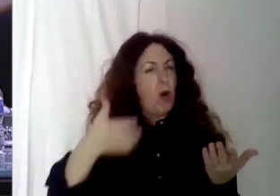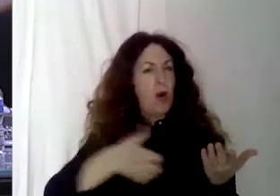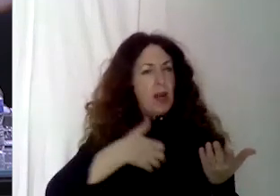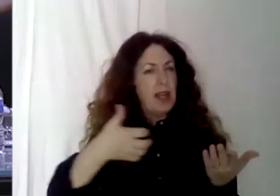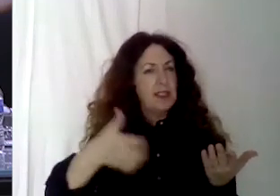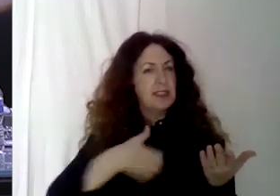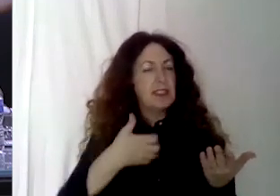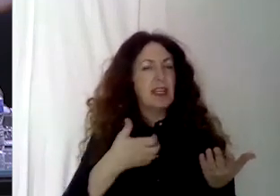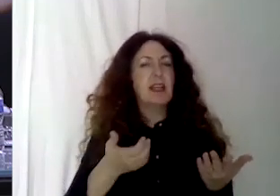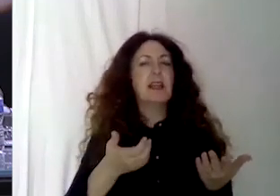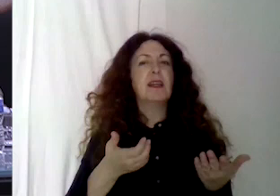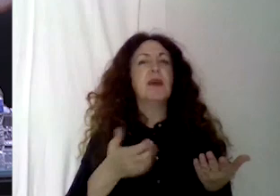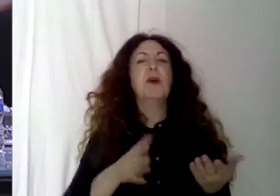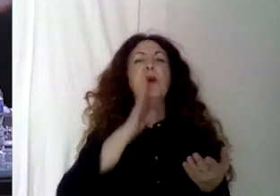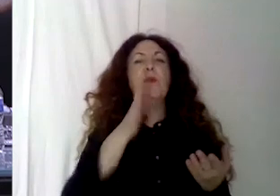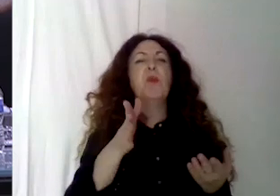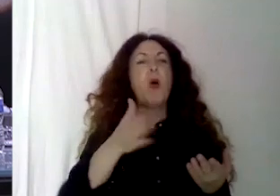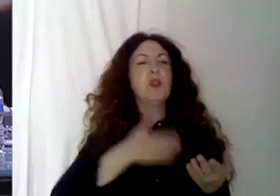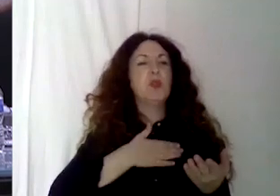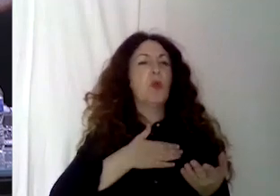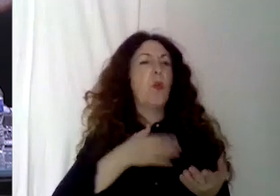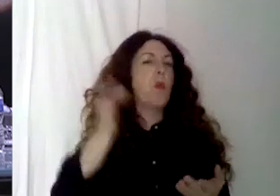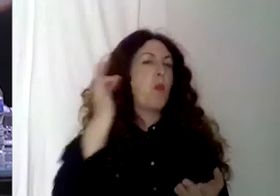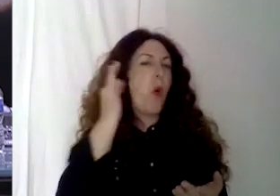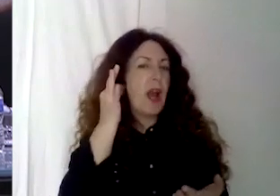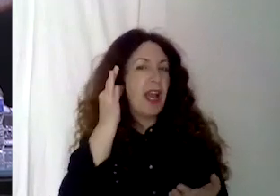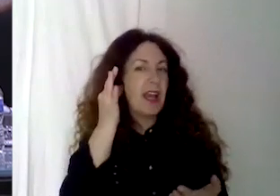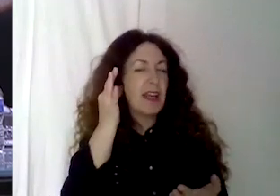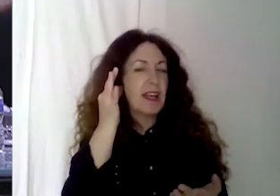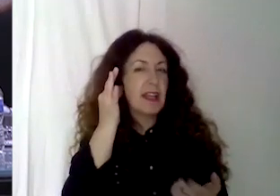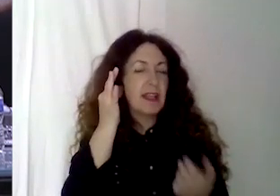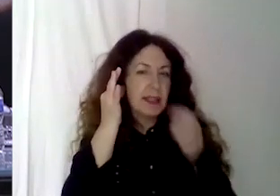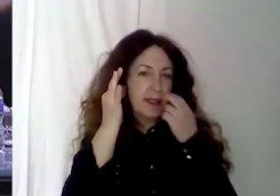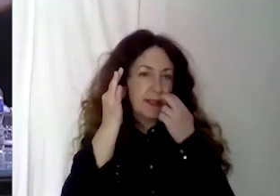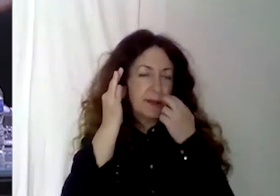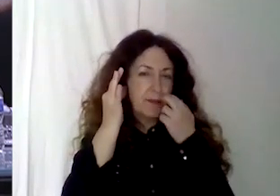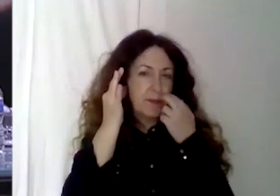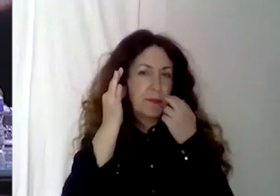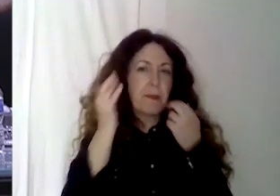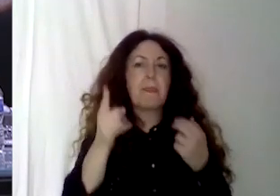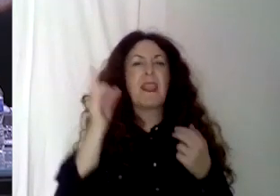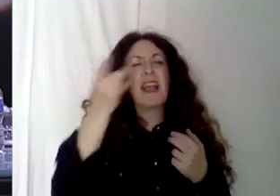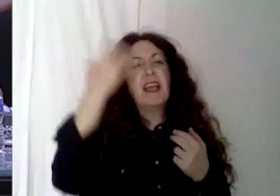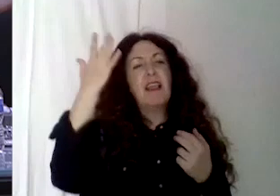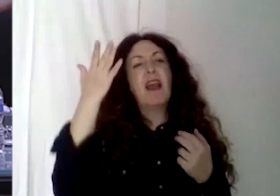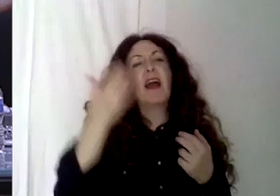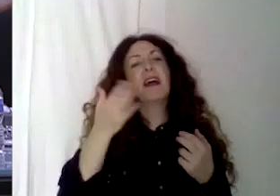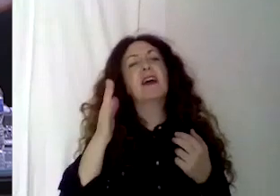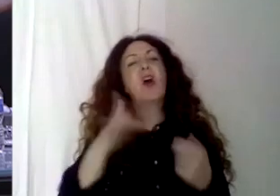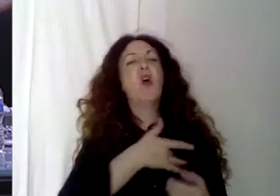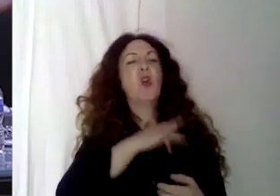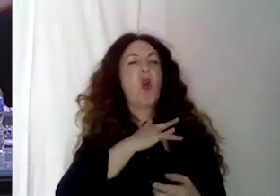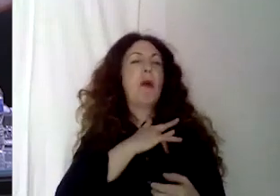no solo porque es su mujer, como pensaríamos, trasladando una idea romántica al